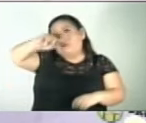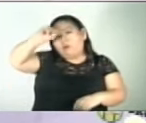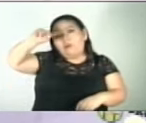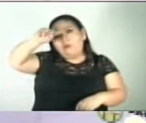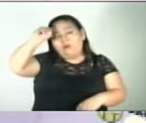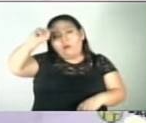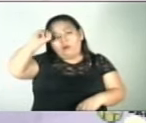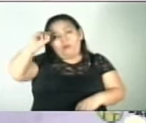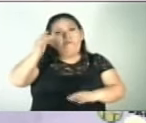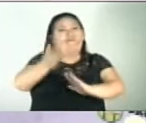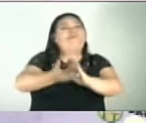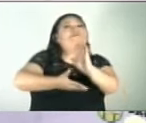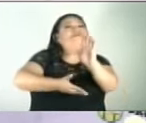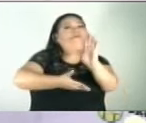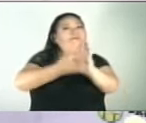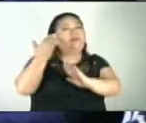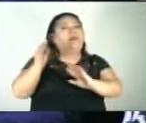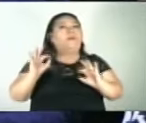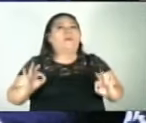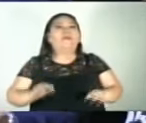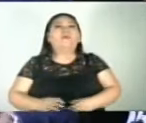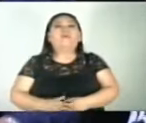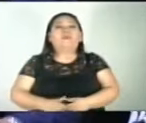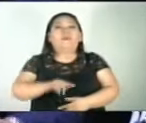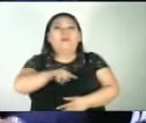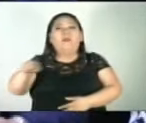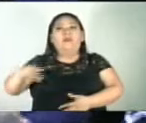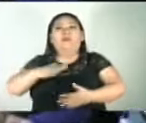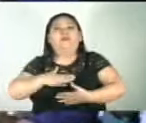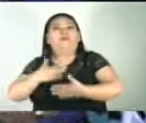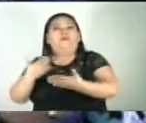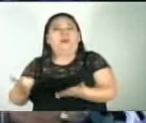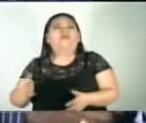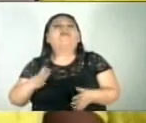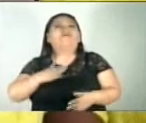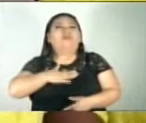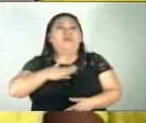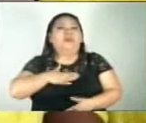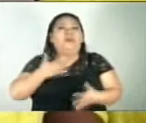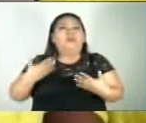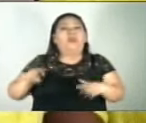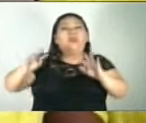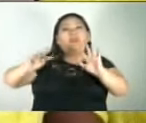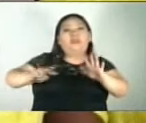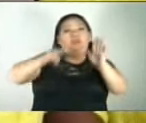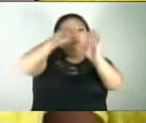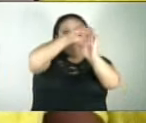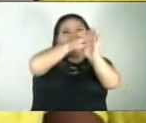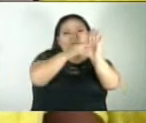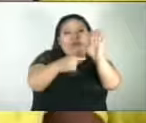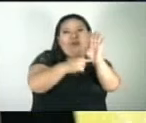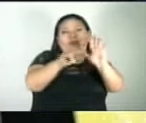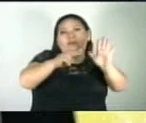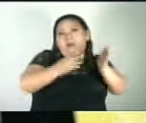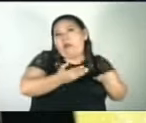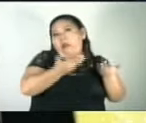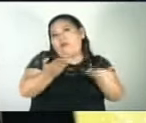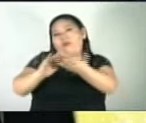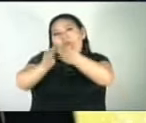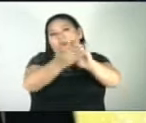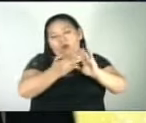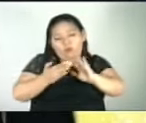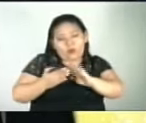actividades de una forma más cómoda. Con este donativo ponen en práctica el séptimo principio cooperativo, ayuda a la comunidad